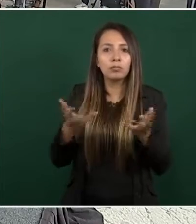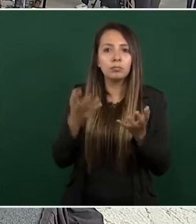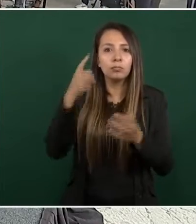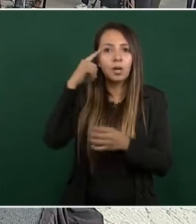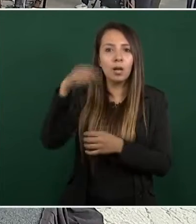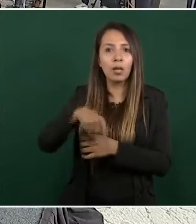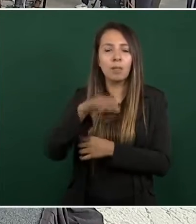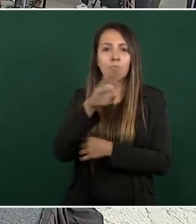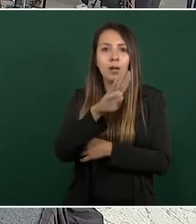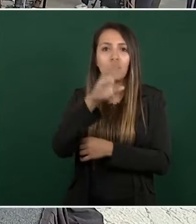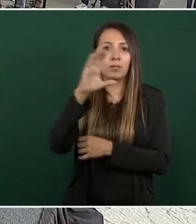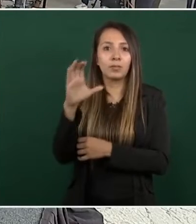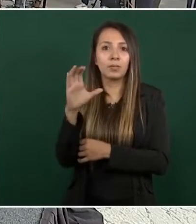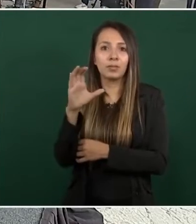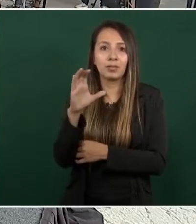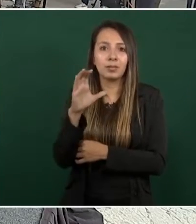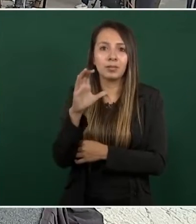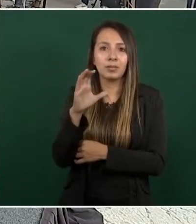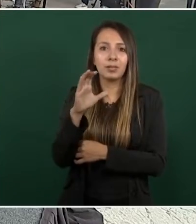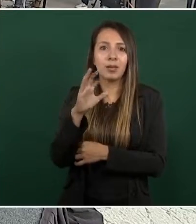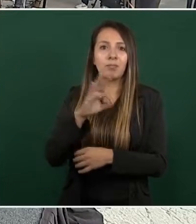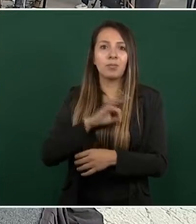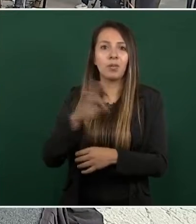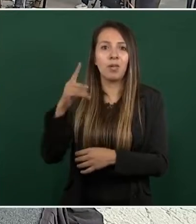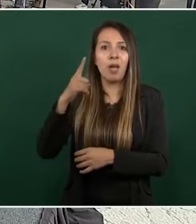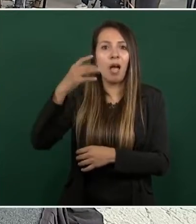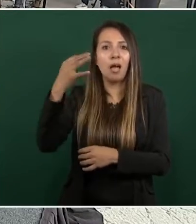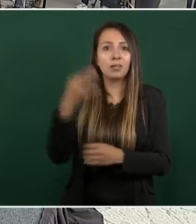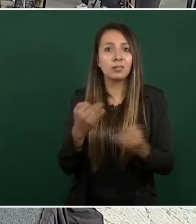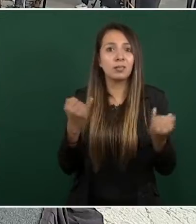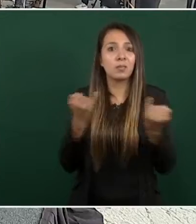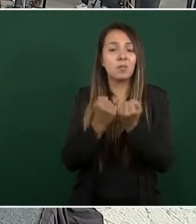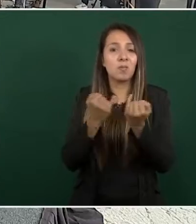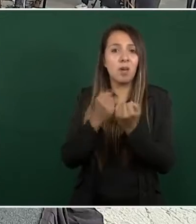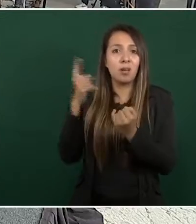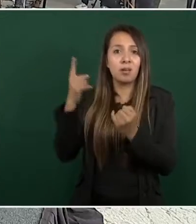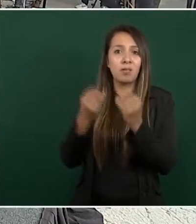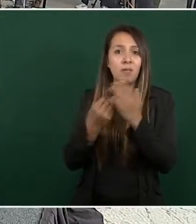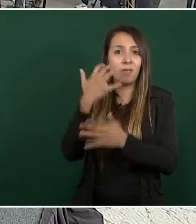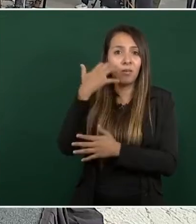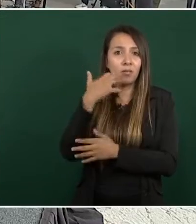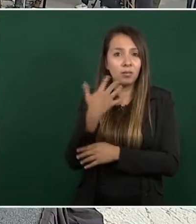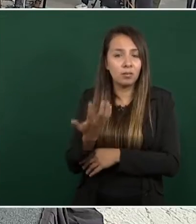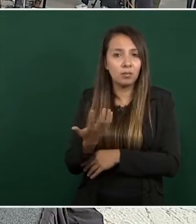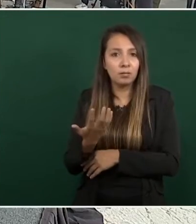California viva un escenario similar al de Nuevo León? No hay